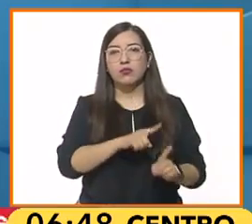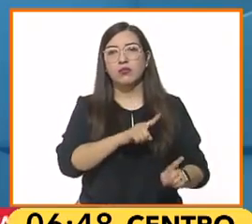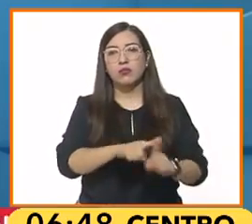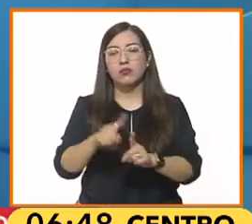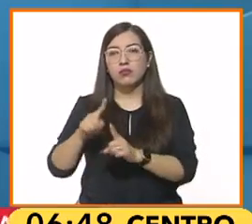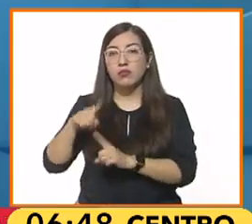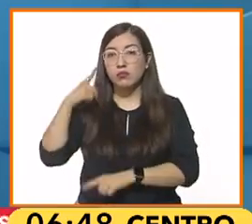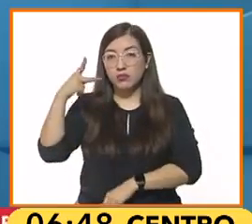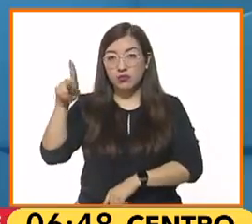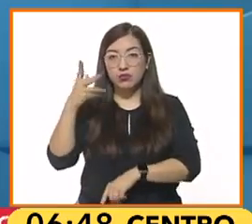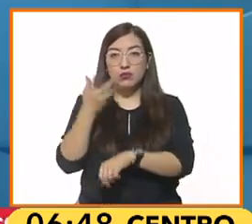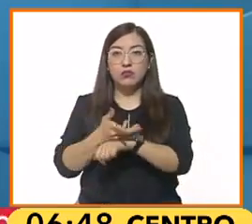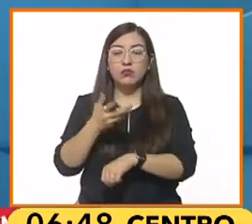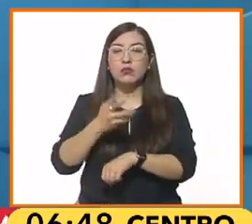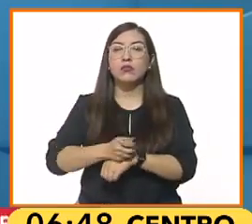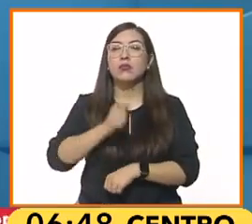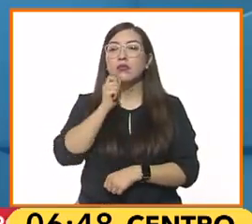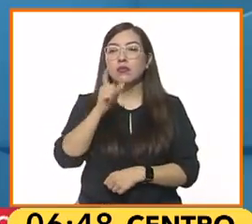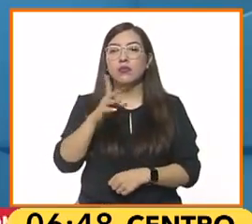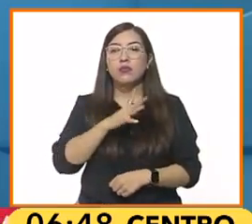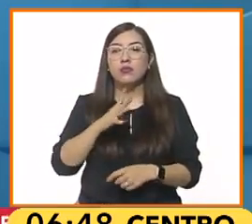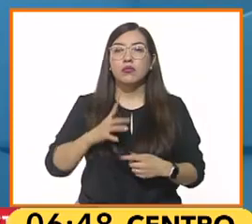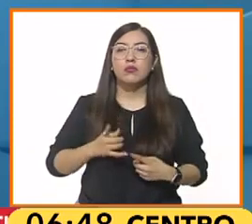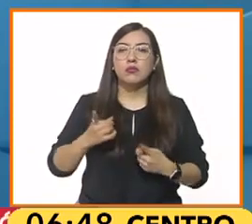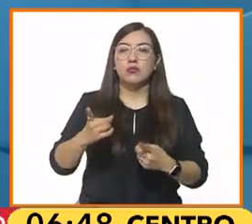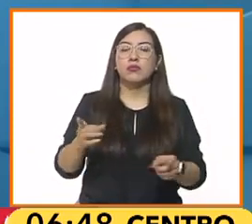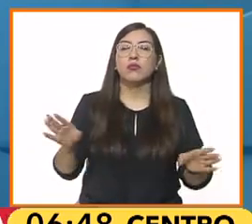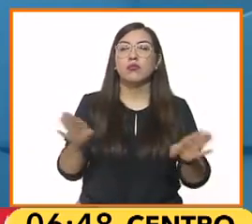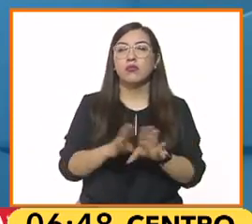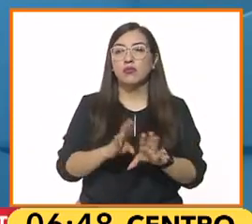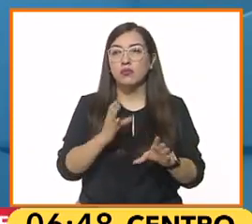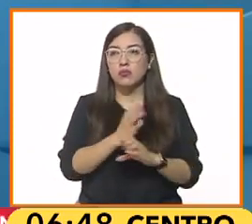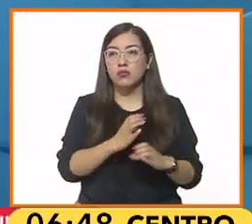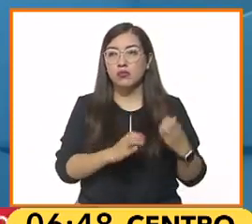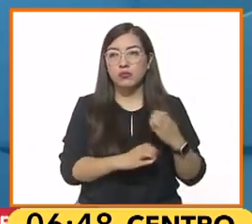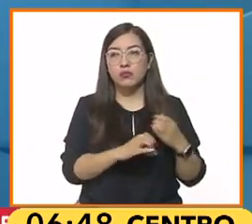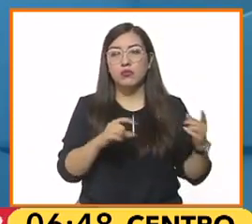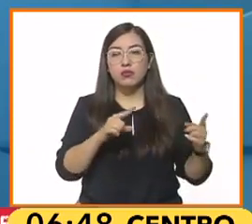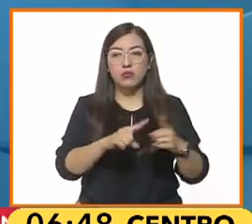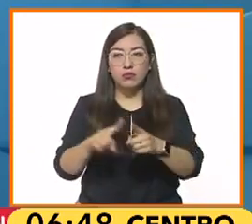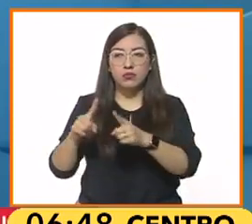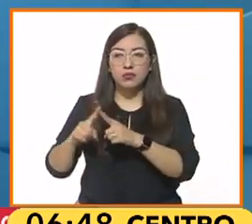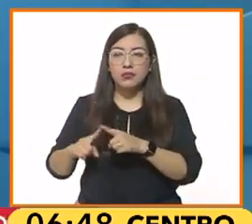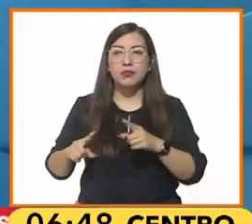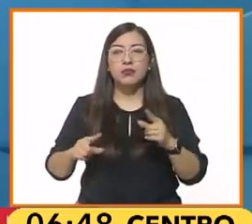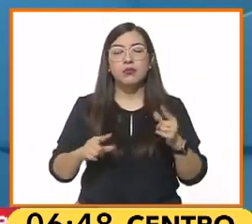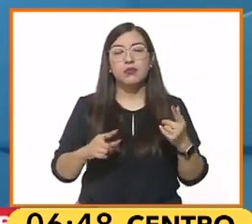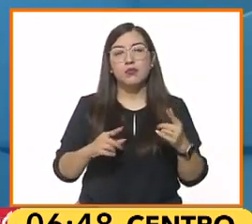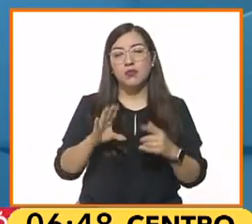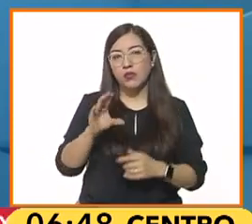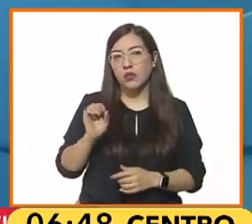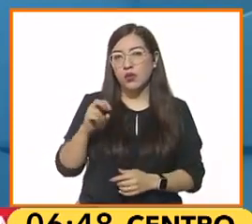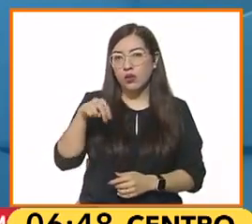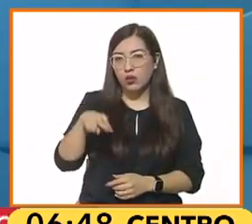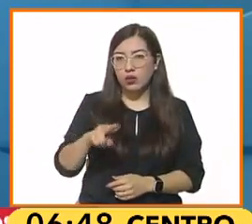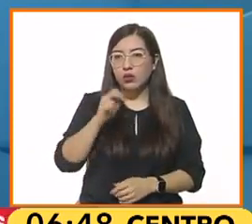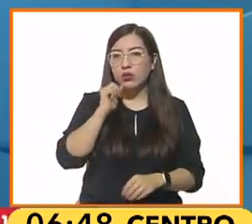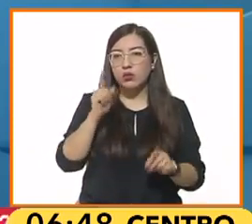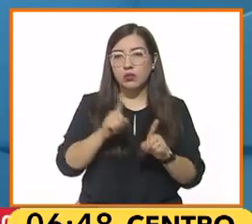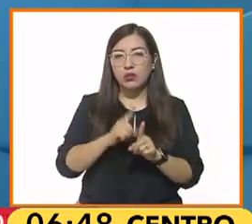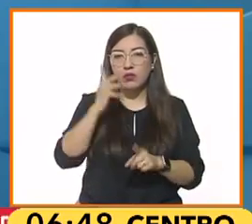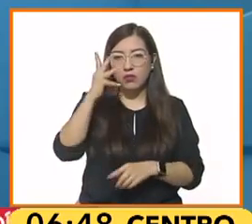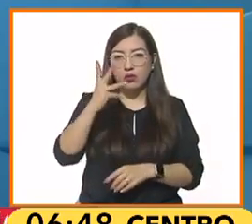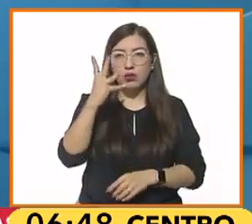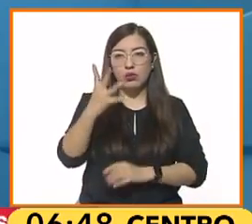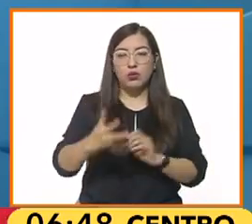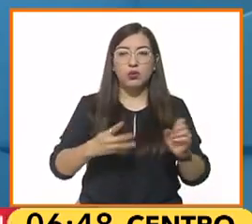siempre estuvo dando armamento, apoyando en el seno de Naciones Unidas, y bueno, hablar de los próximos 4 años es un decir,